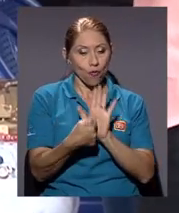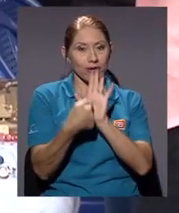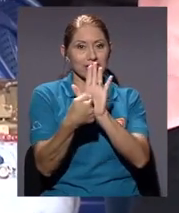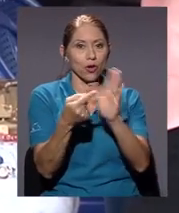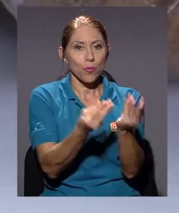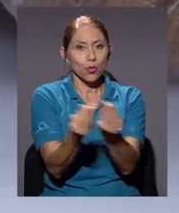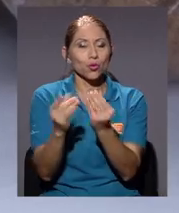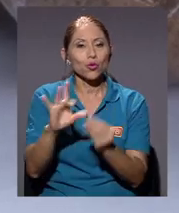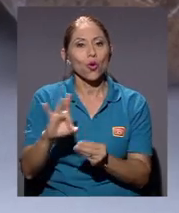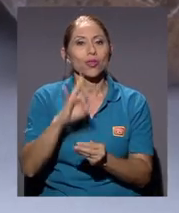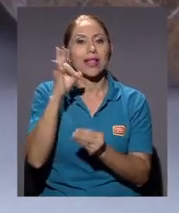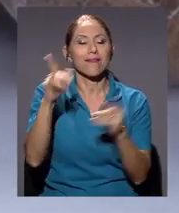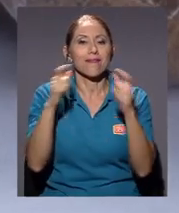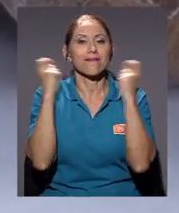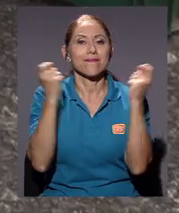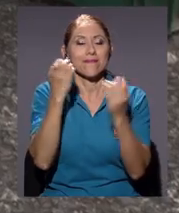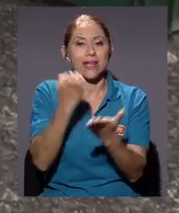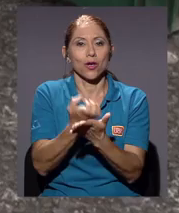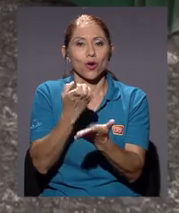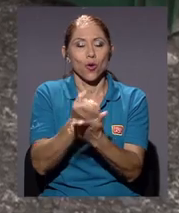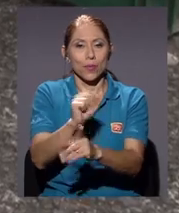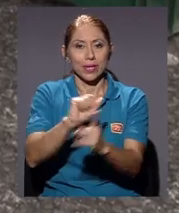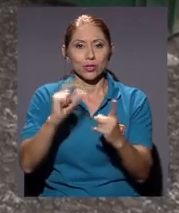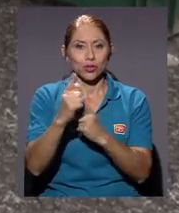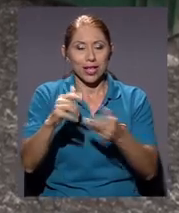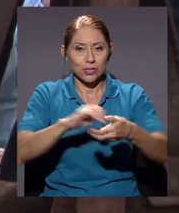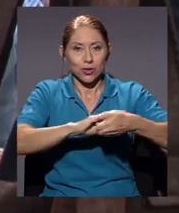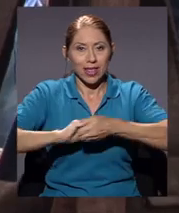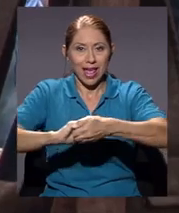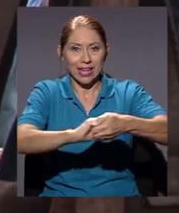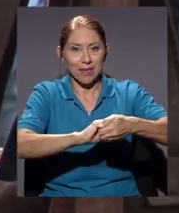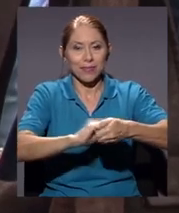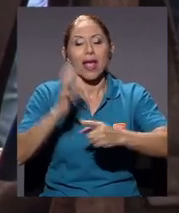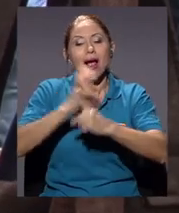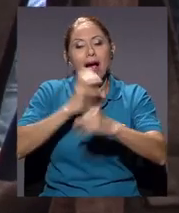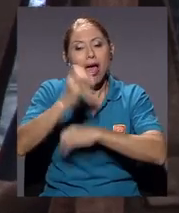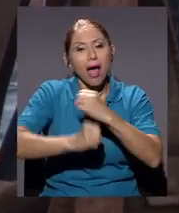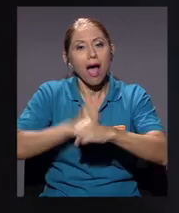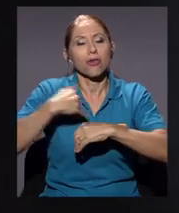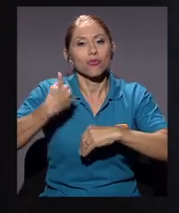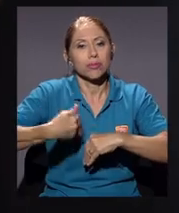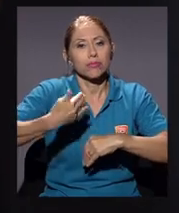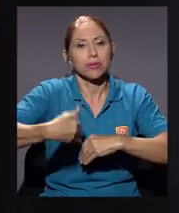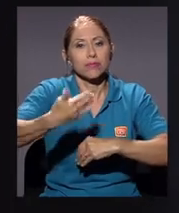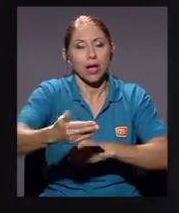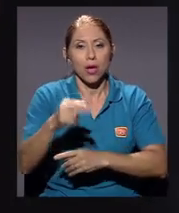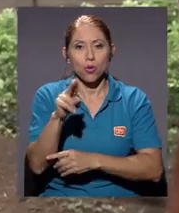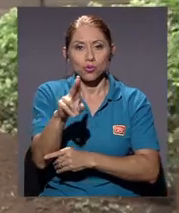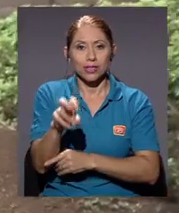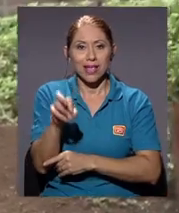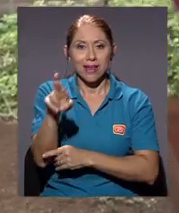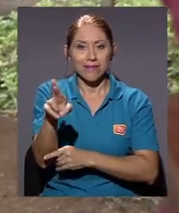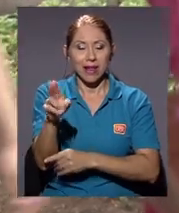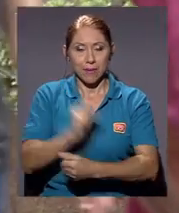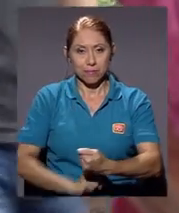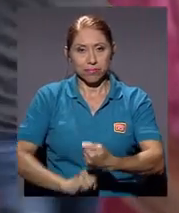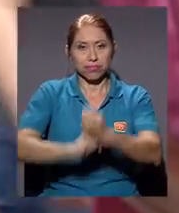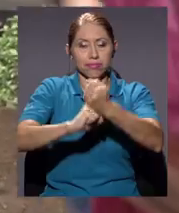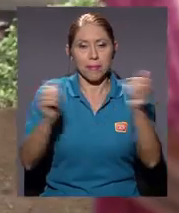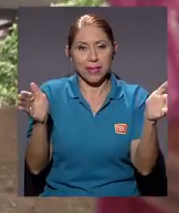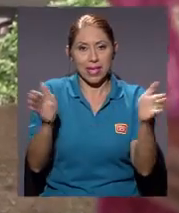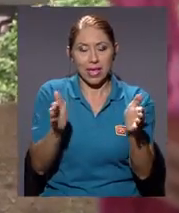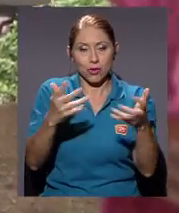8ª Feria de la Economía Social Solidaria. Esta actividad se realiza cada año en la UCR, con el fin de apoyar a los